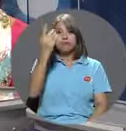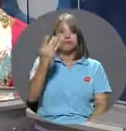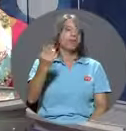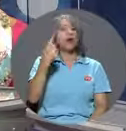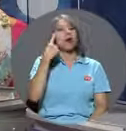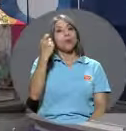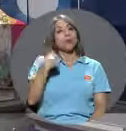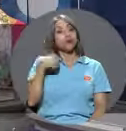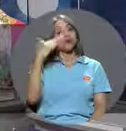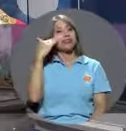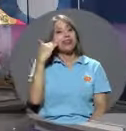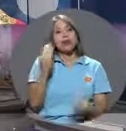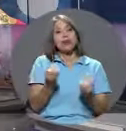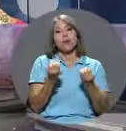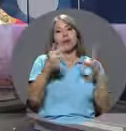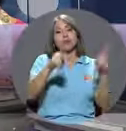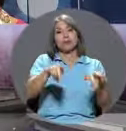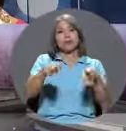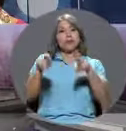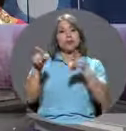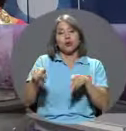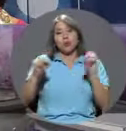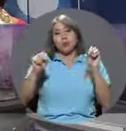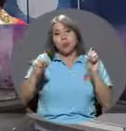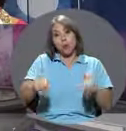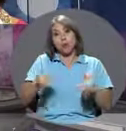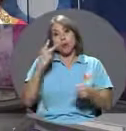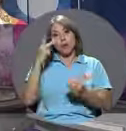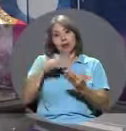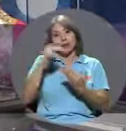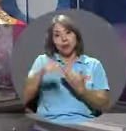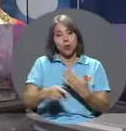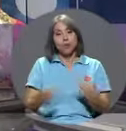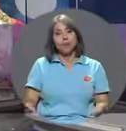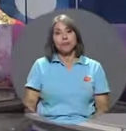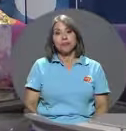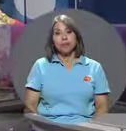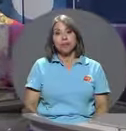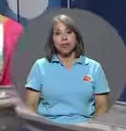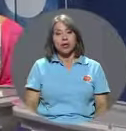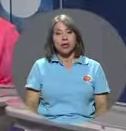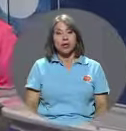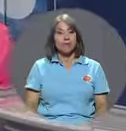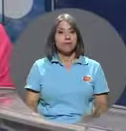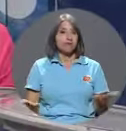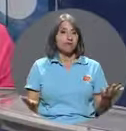¿verdad? Porque sé que muchas personas podrían estarnos viendo